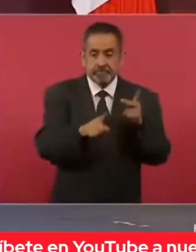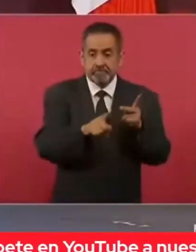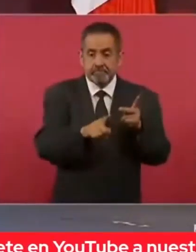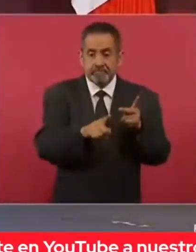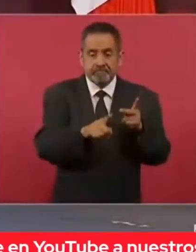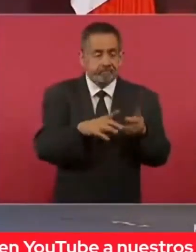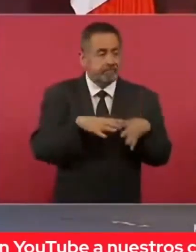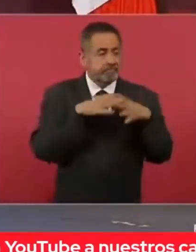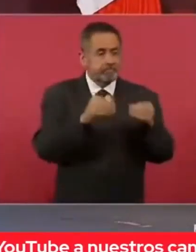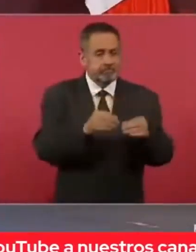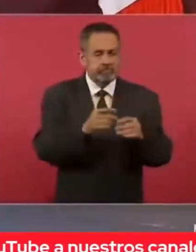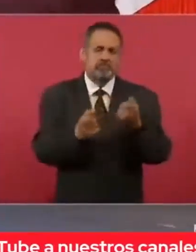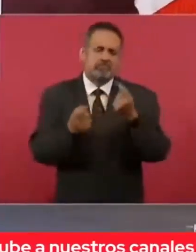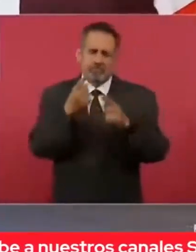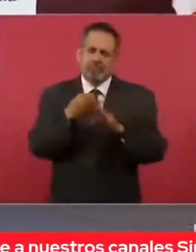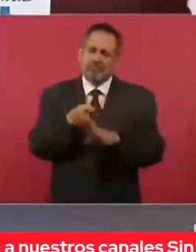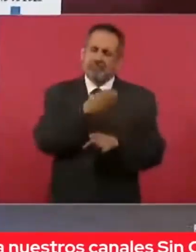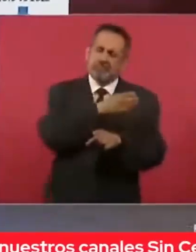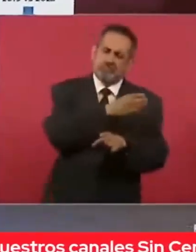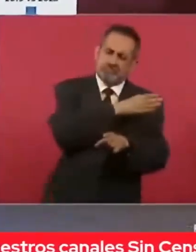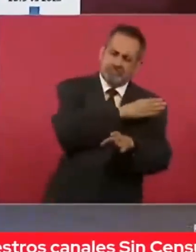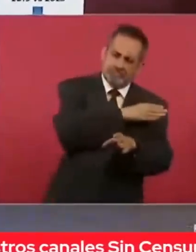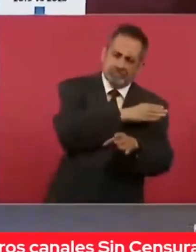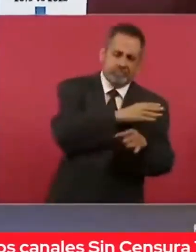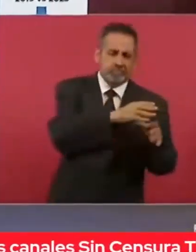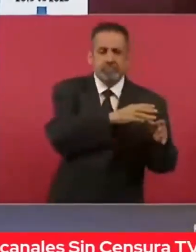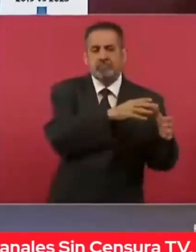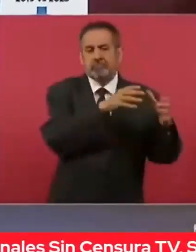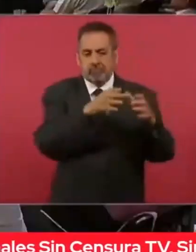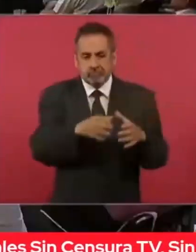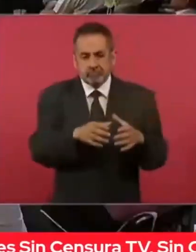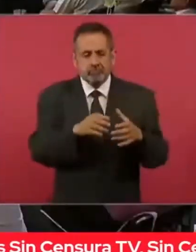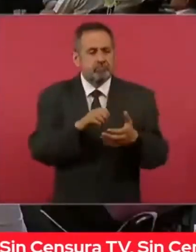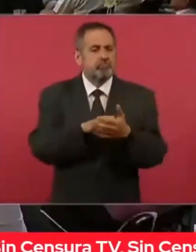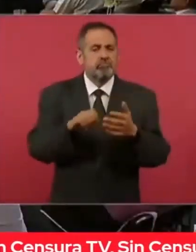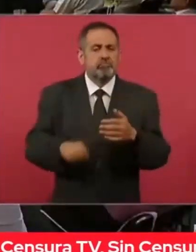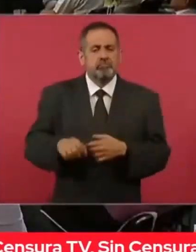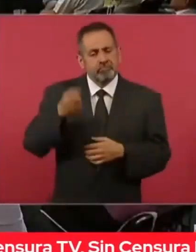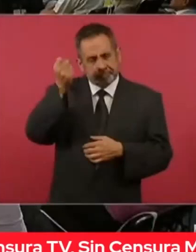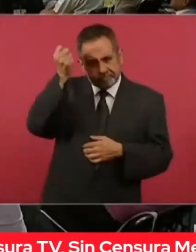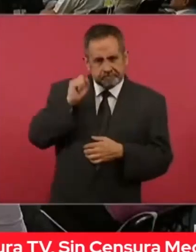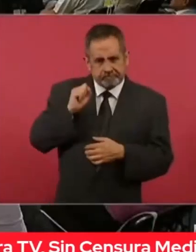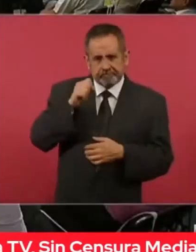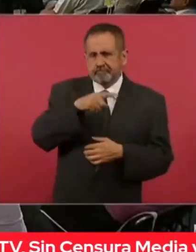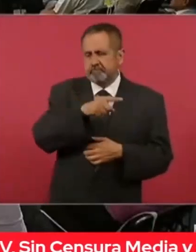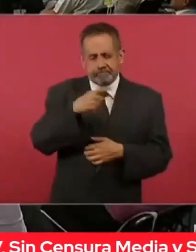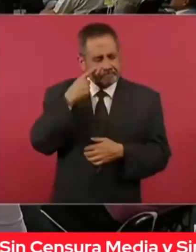unas venían de tiempo atrás como Sinaloa